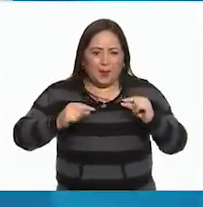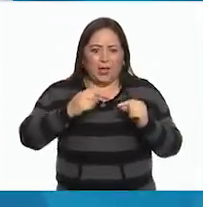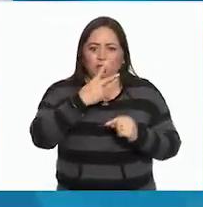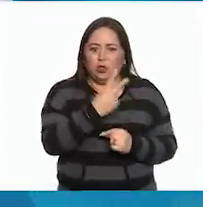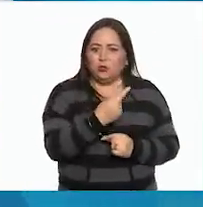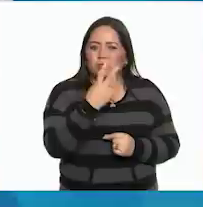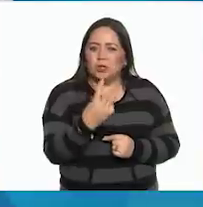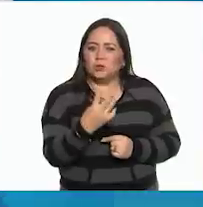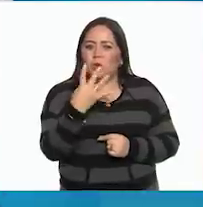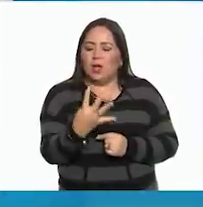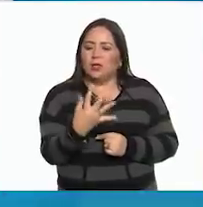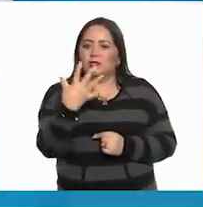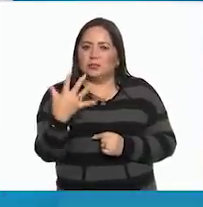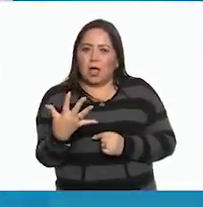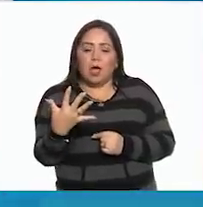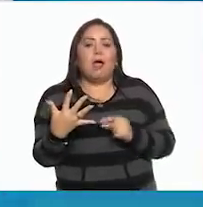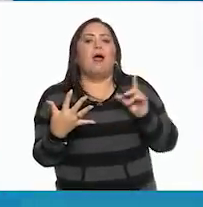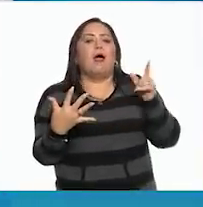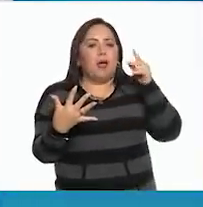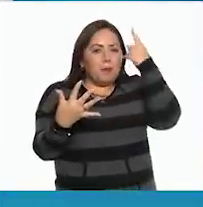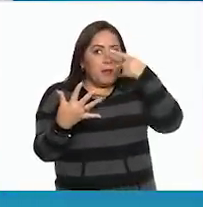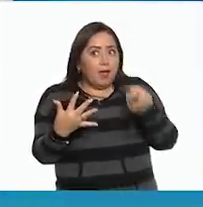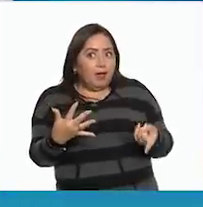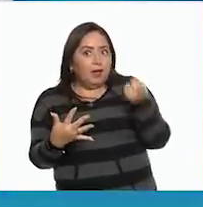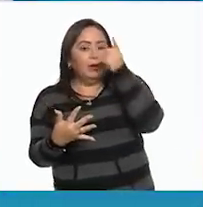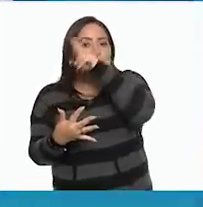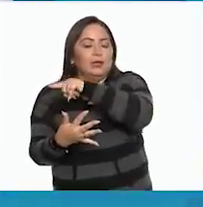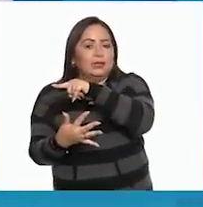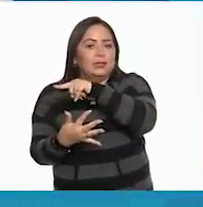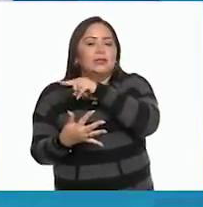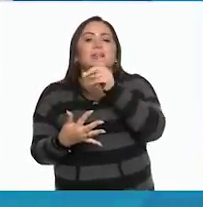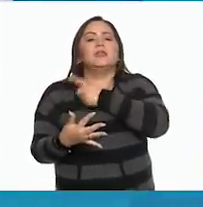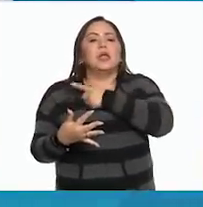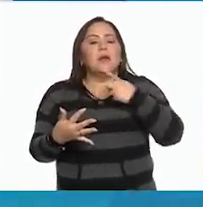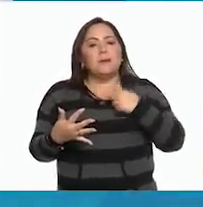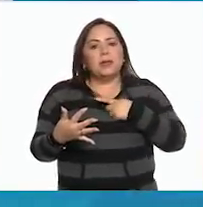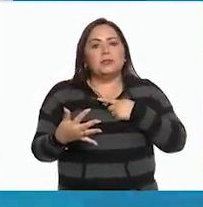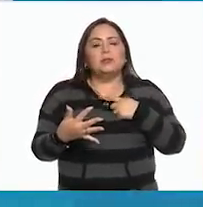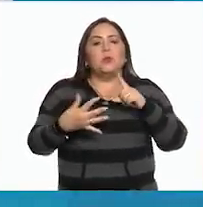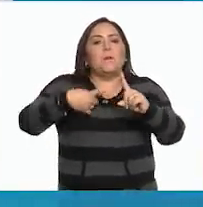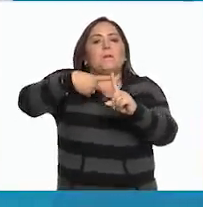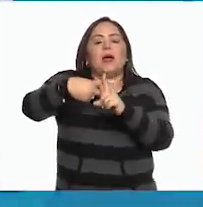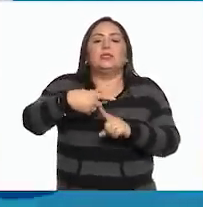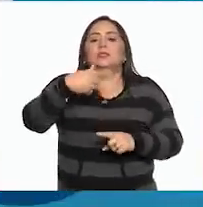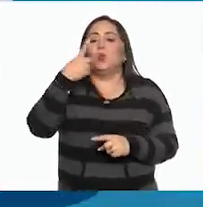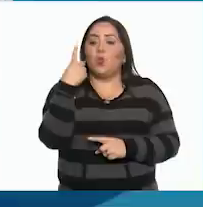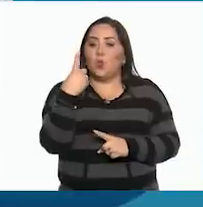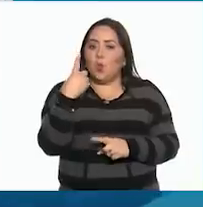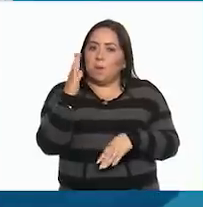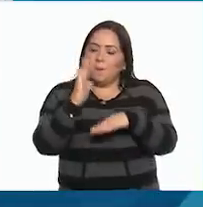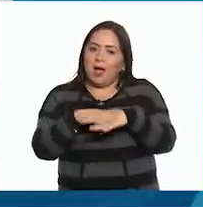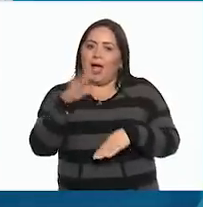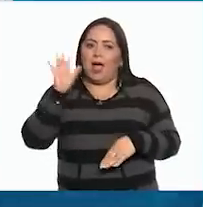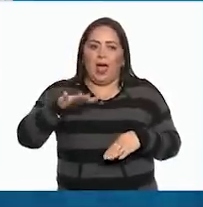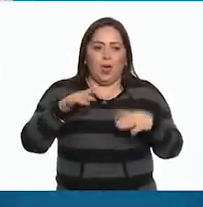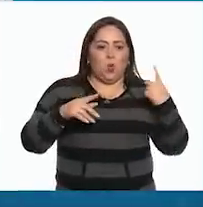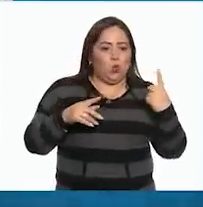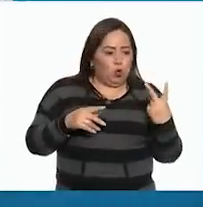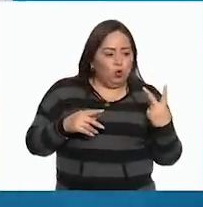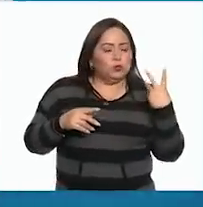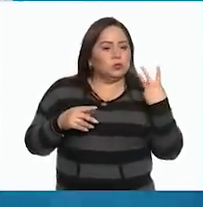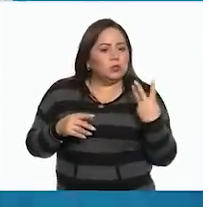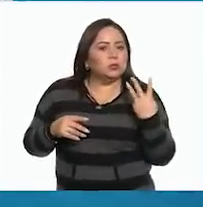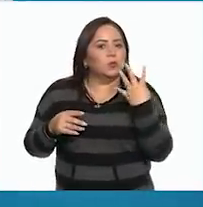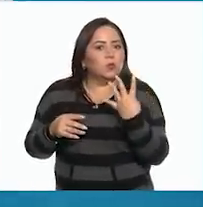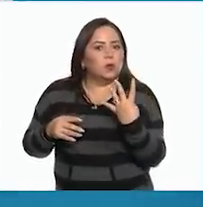cantidad de círculos que la forman, me fijé que para pasar de una figura a la siguiente, le debemos sumar uno más de lo que venía sumando en cada